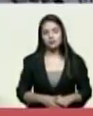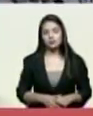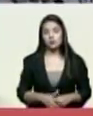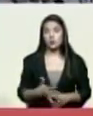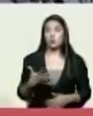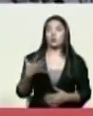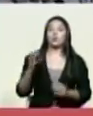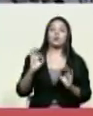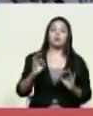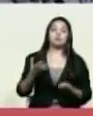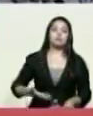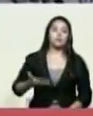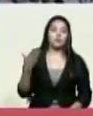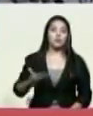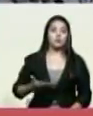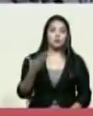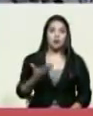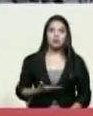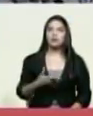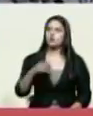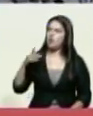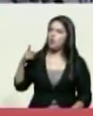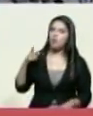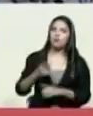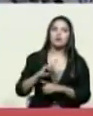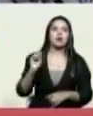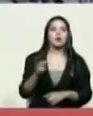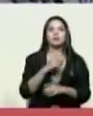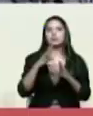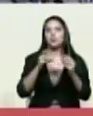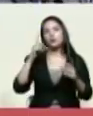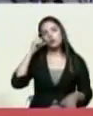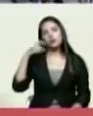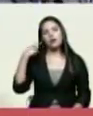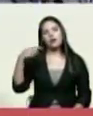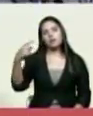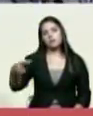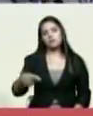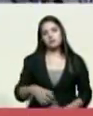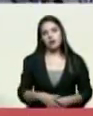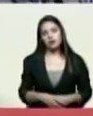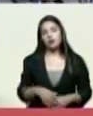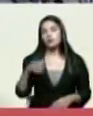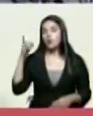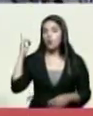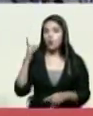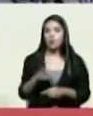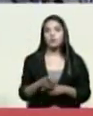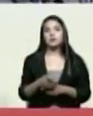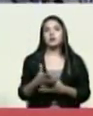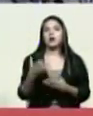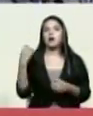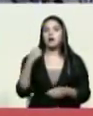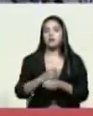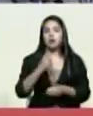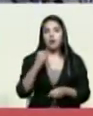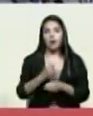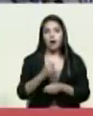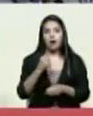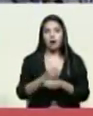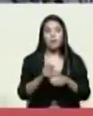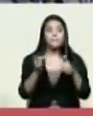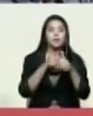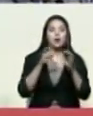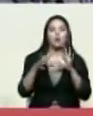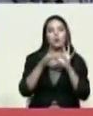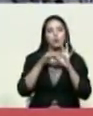privilegio que nos obliga más cada día, que nos obliga a trabajar primero en unidad,